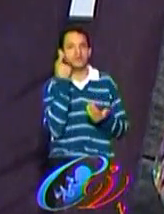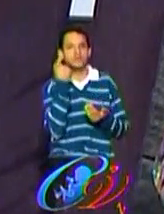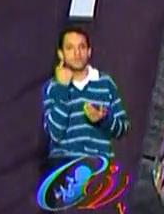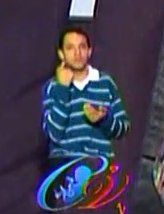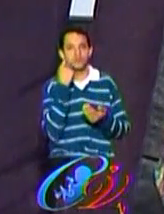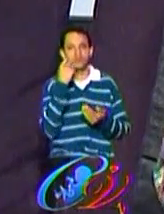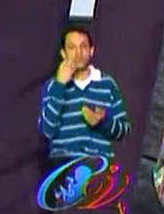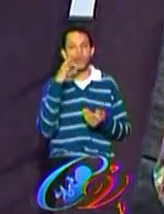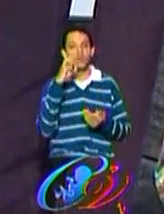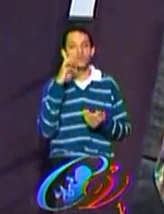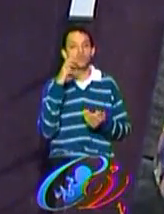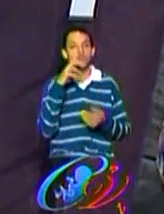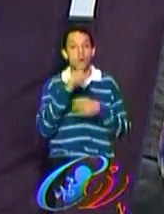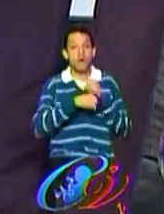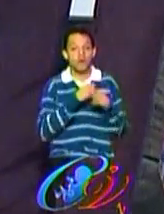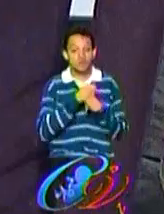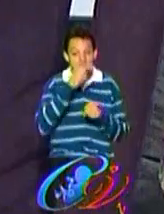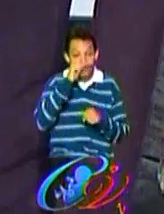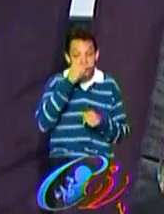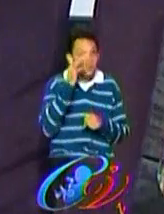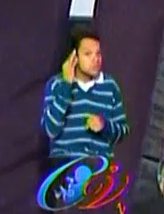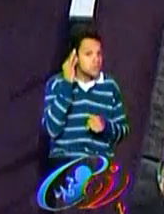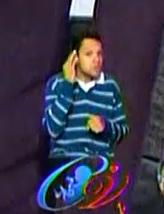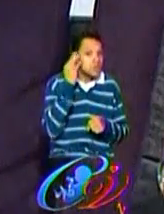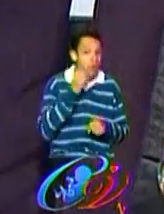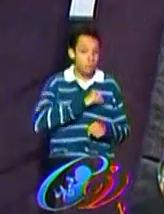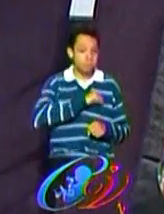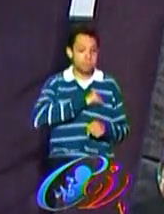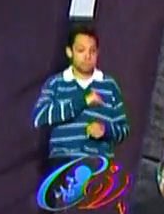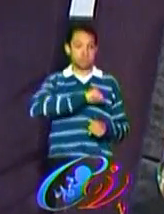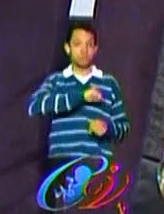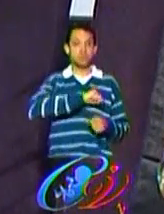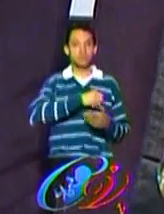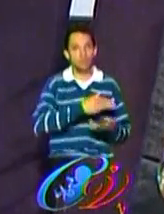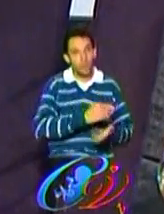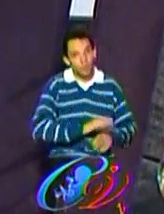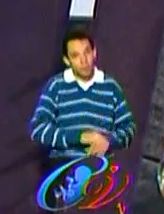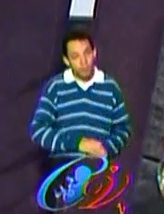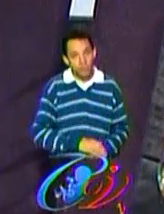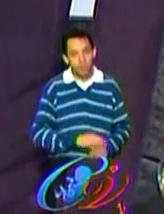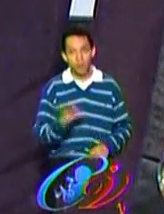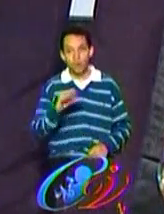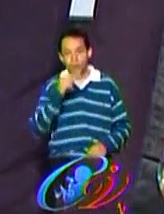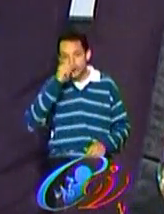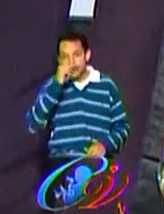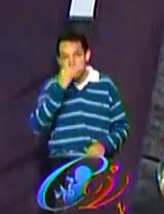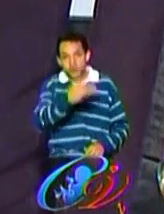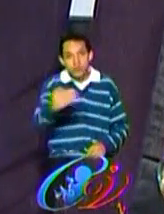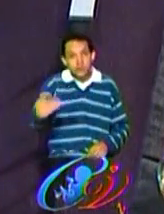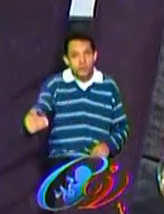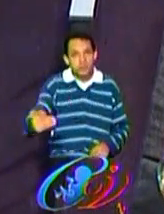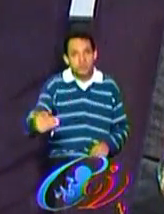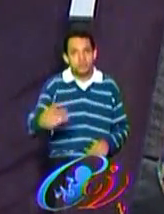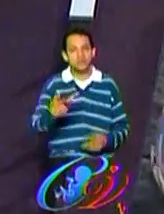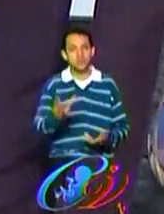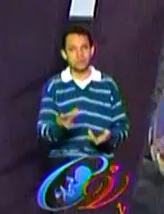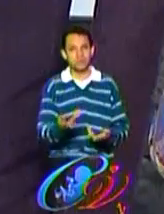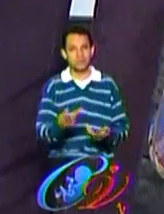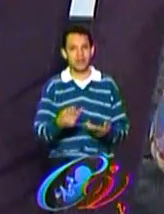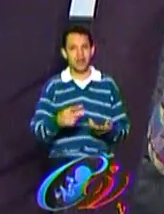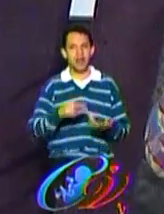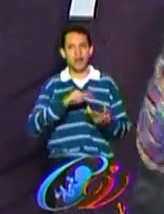con un preinfarto. Pues eso no se veía, o niños con unos problemas de dislipidemias, es